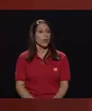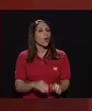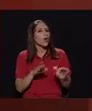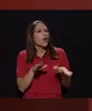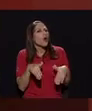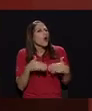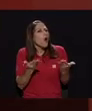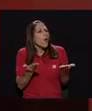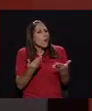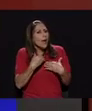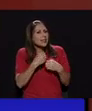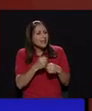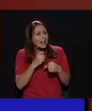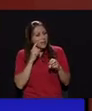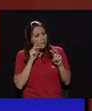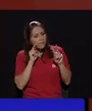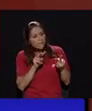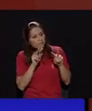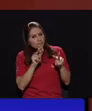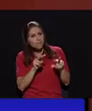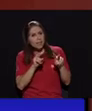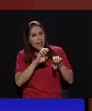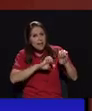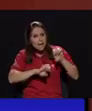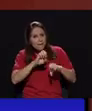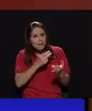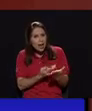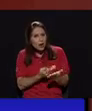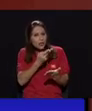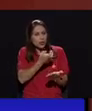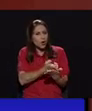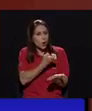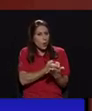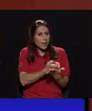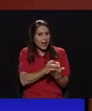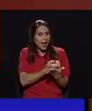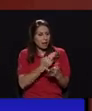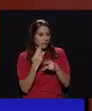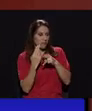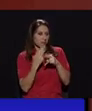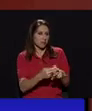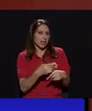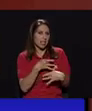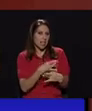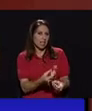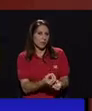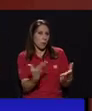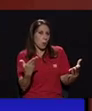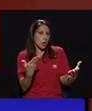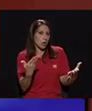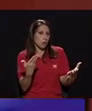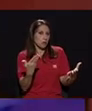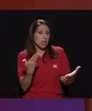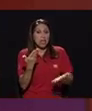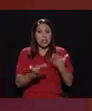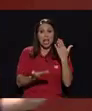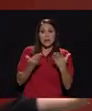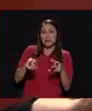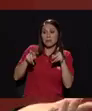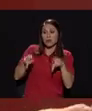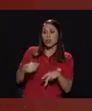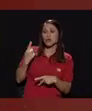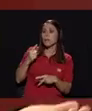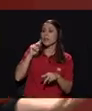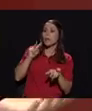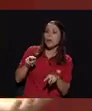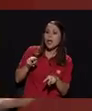¿Cómo hacer una valoración económica e incluso de interés público de un área que probablemente para alguien es vista como una tierra